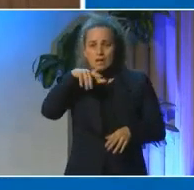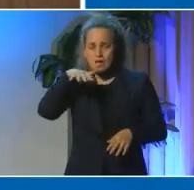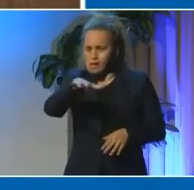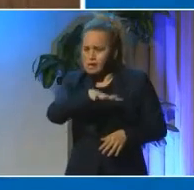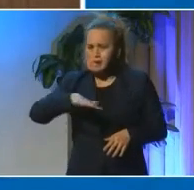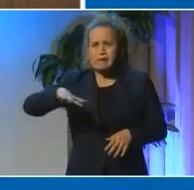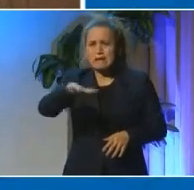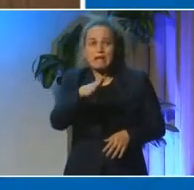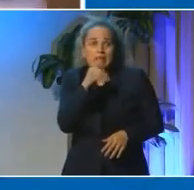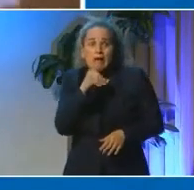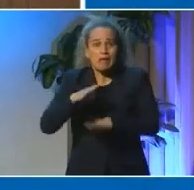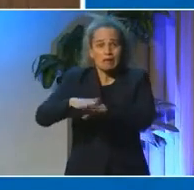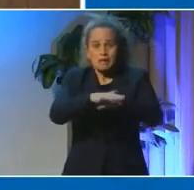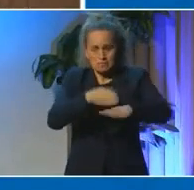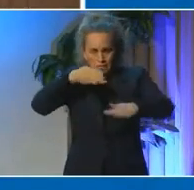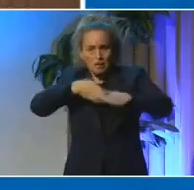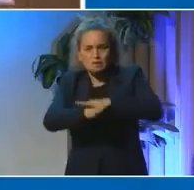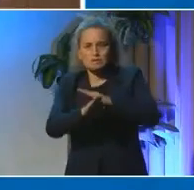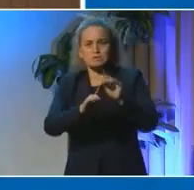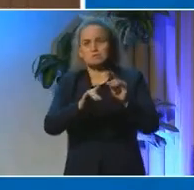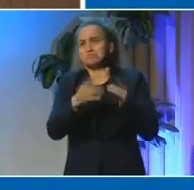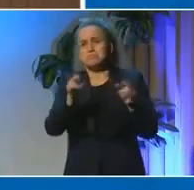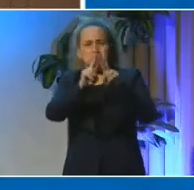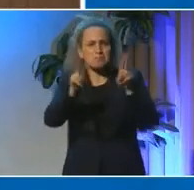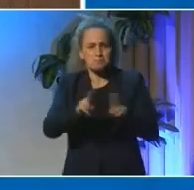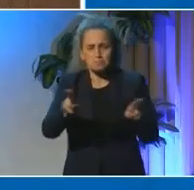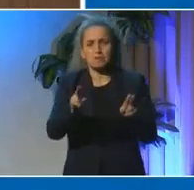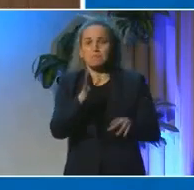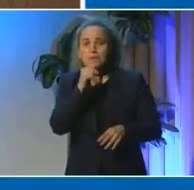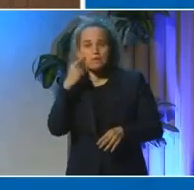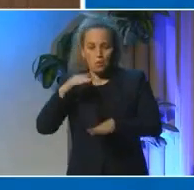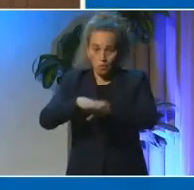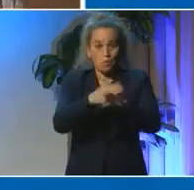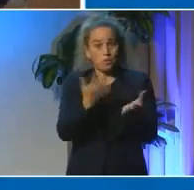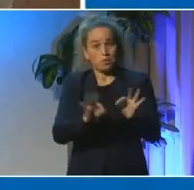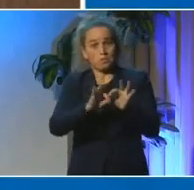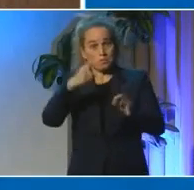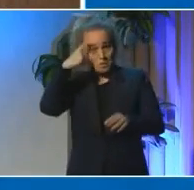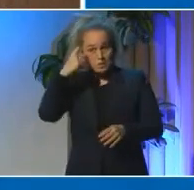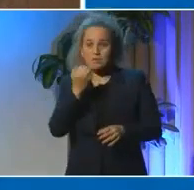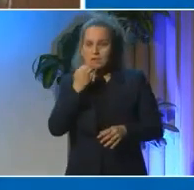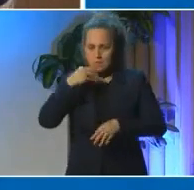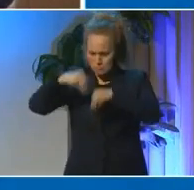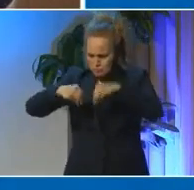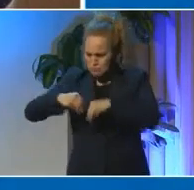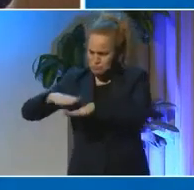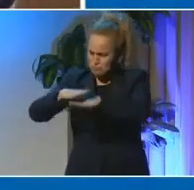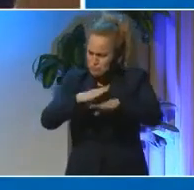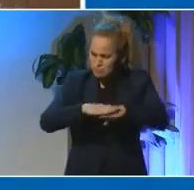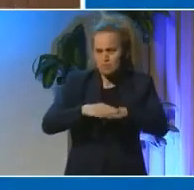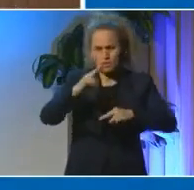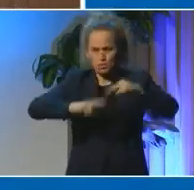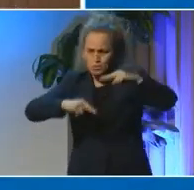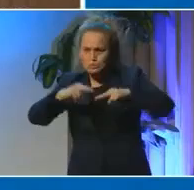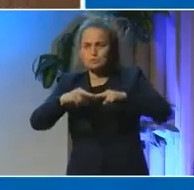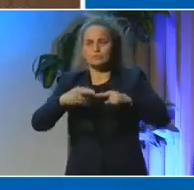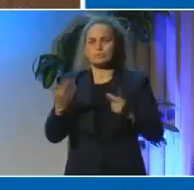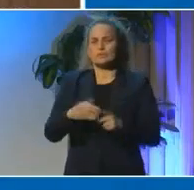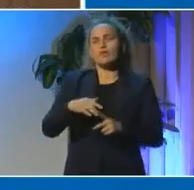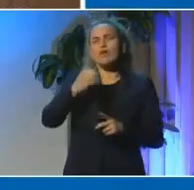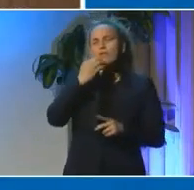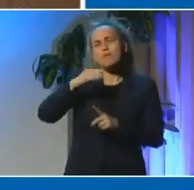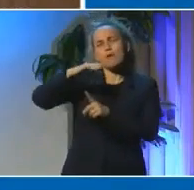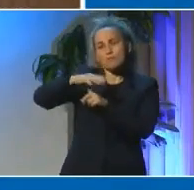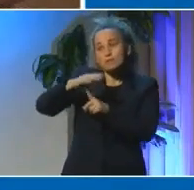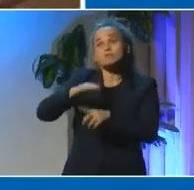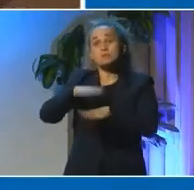no había acceso a telecomunicaciones eso implica un reto también porque el montaje de infraestructura de una antena tiene